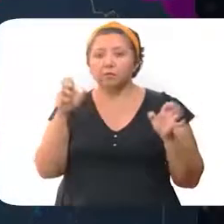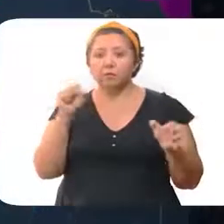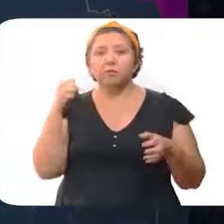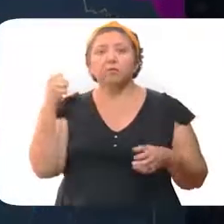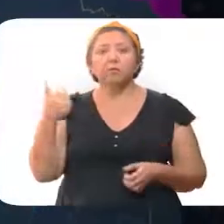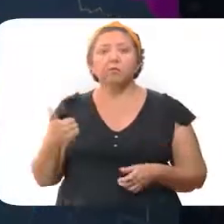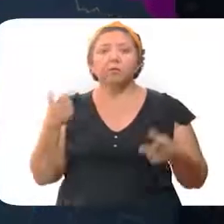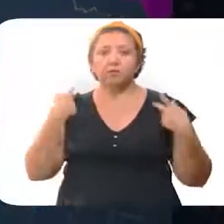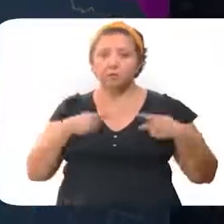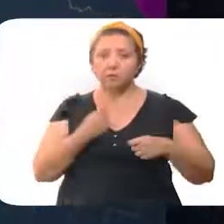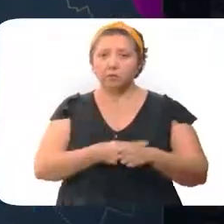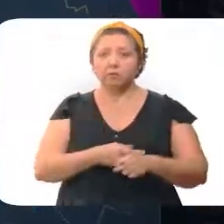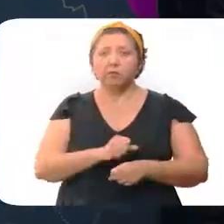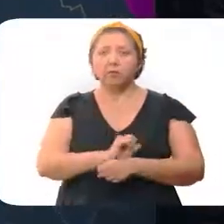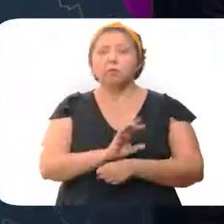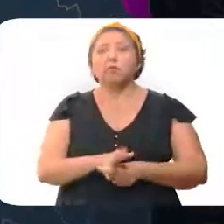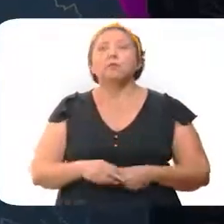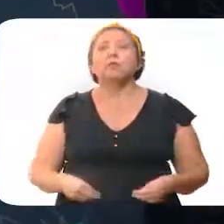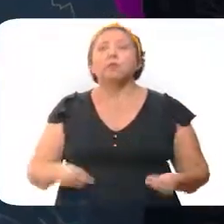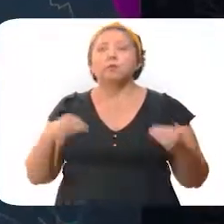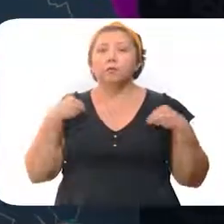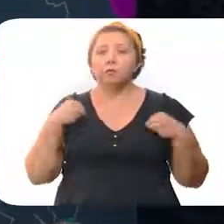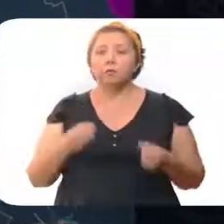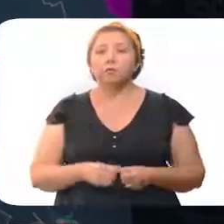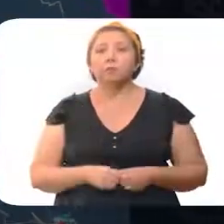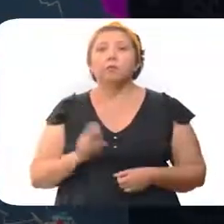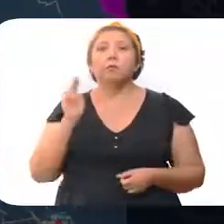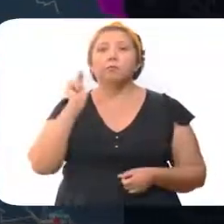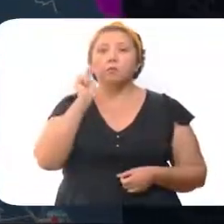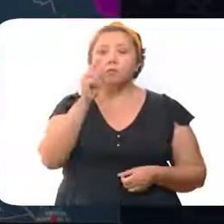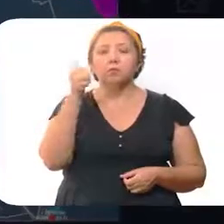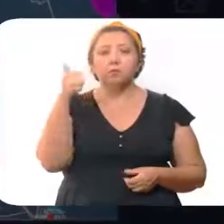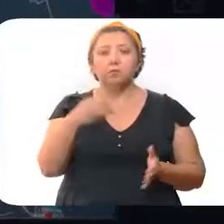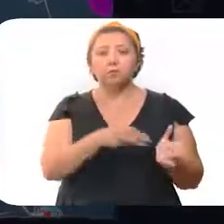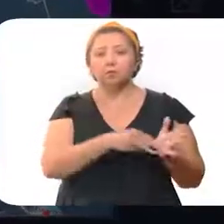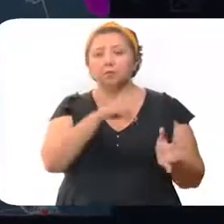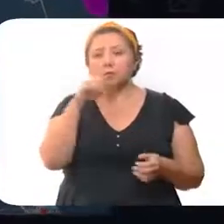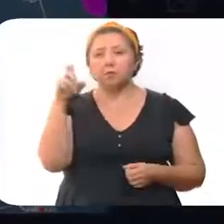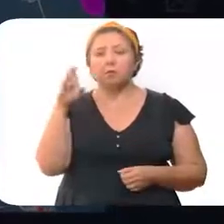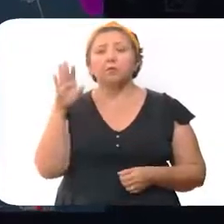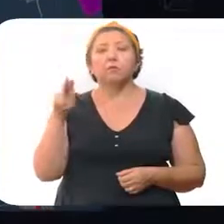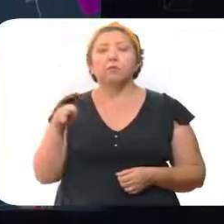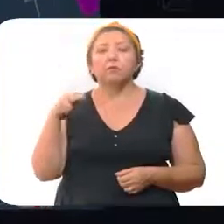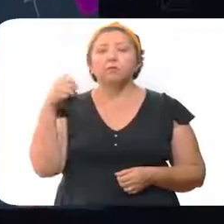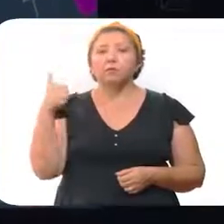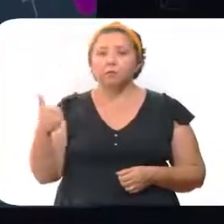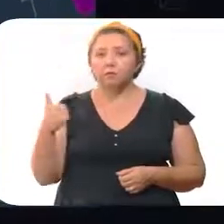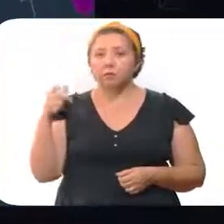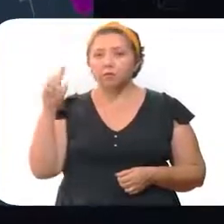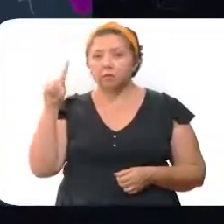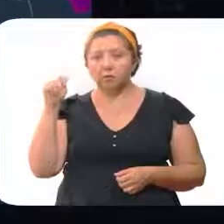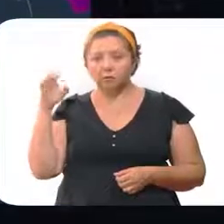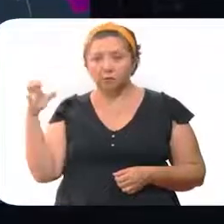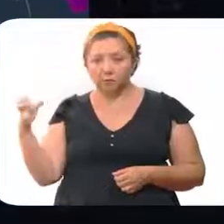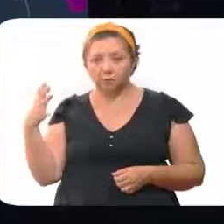21.766 personas contagiadas de coronavirus que viven en la zona norte 6.186, en la zona